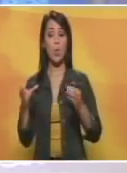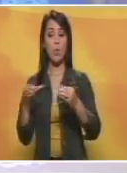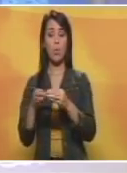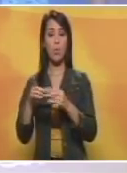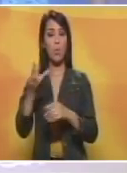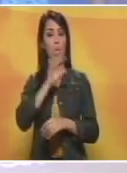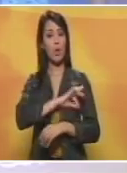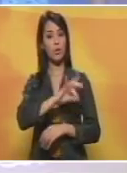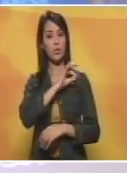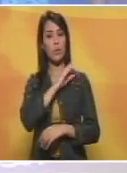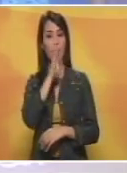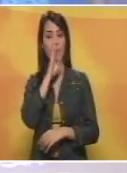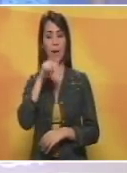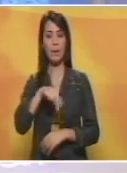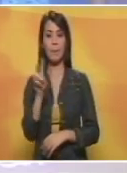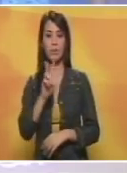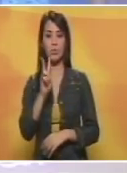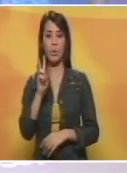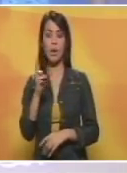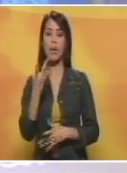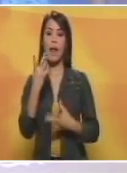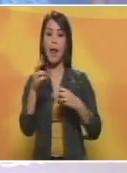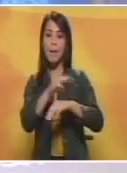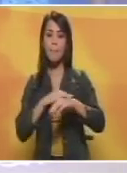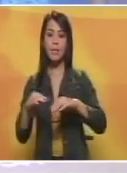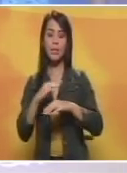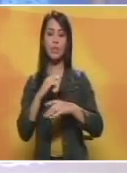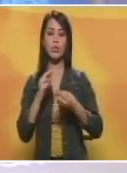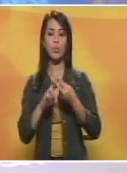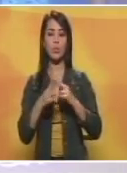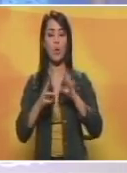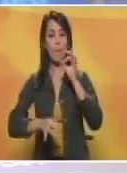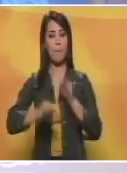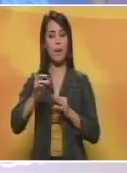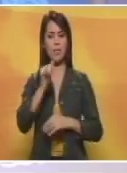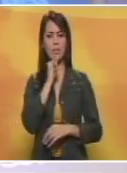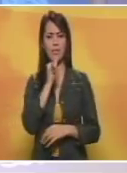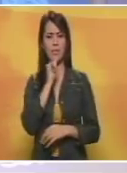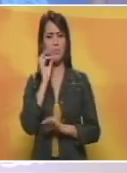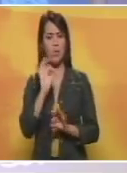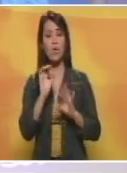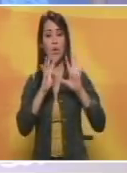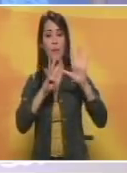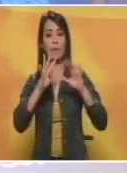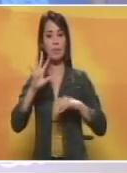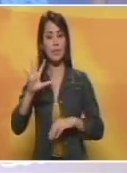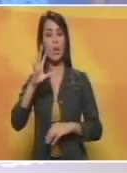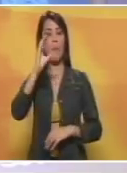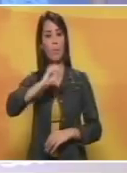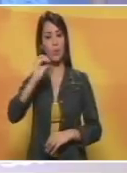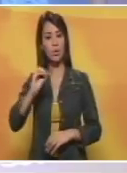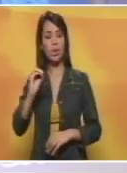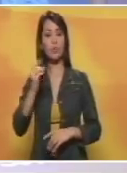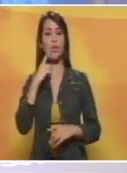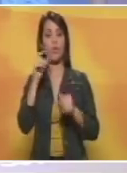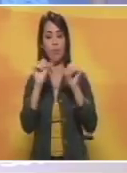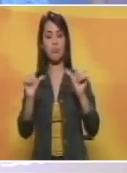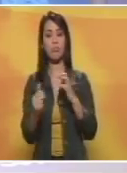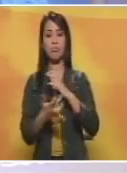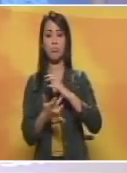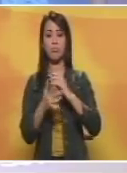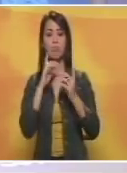la asociación bancaria de venezuela del ministro de interior y justicia y paz néstor reverol señaló que 95% del sistema tecnológico bancario está